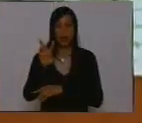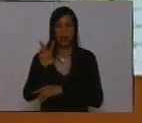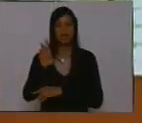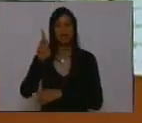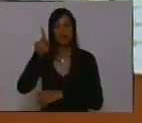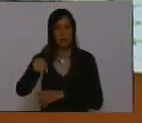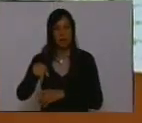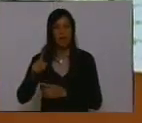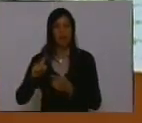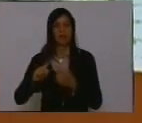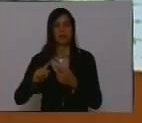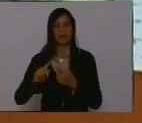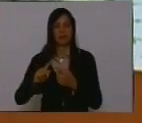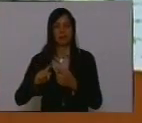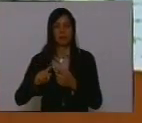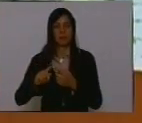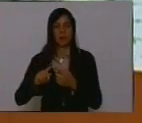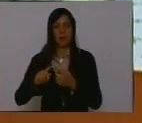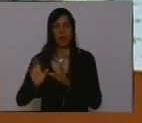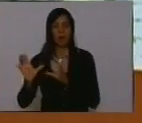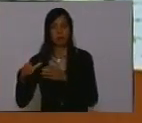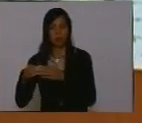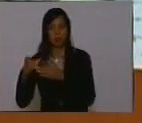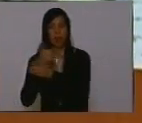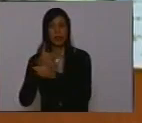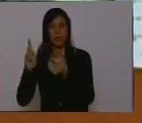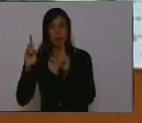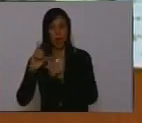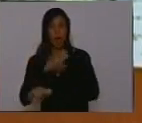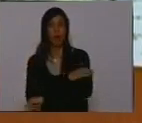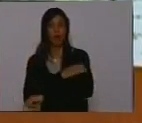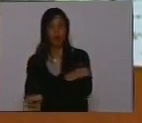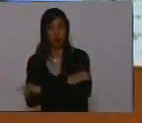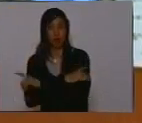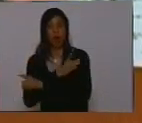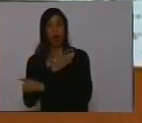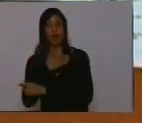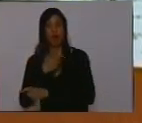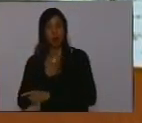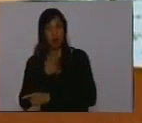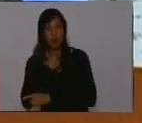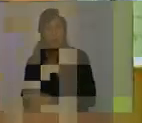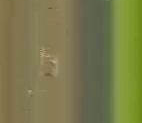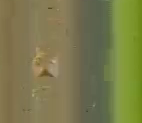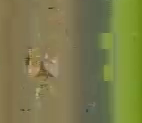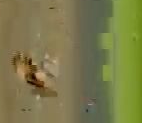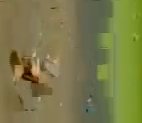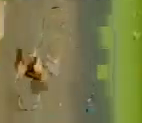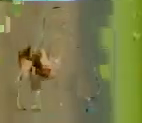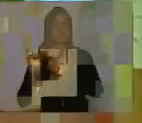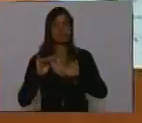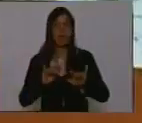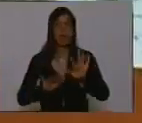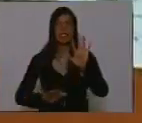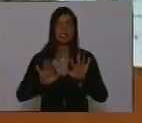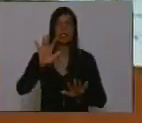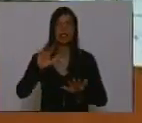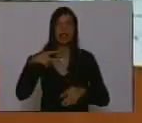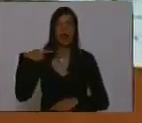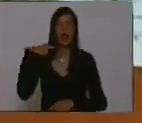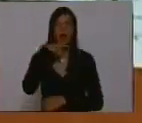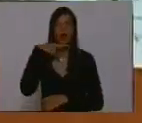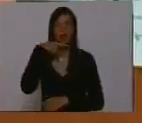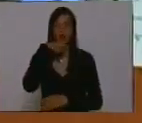incluyendo al sector democrático de la oposición, acudirá este 15 de